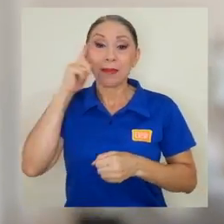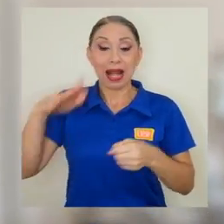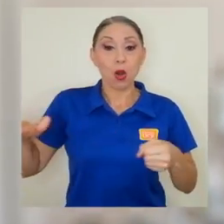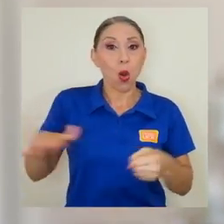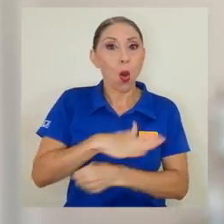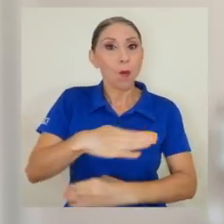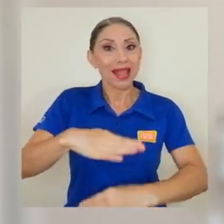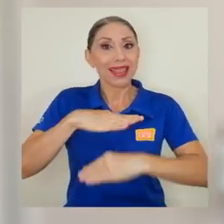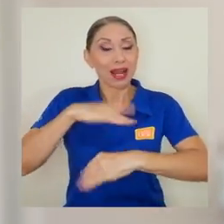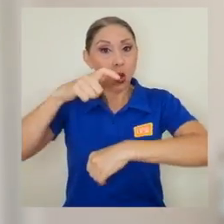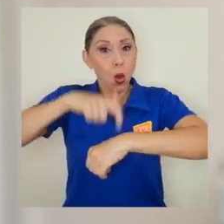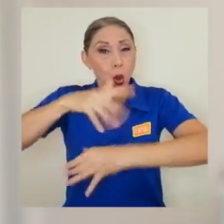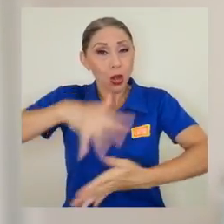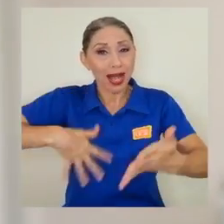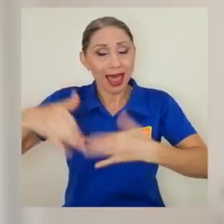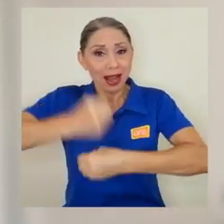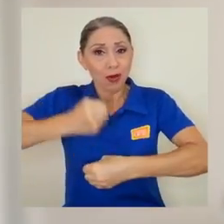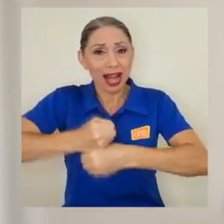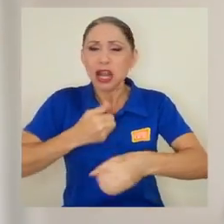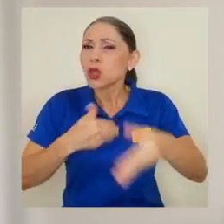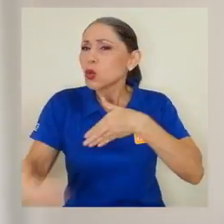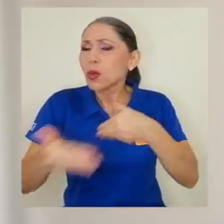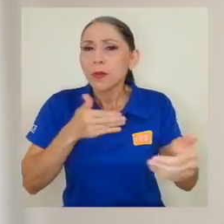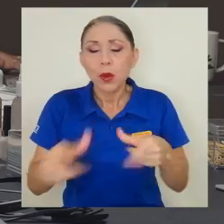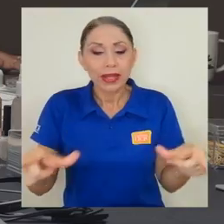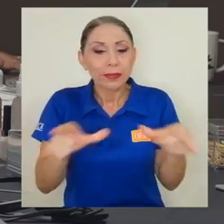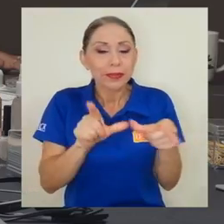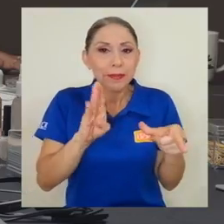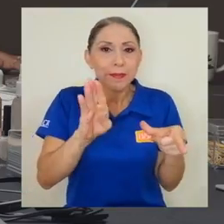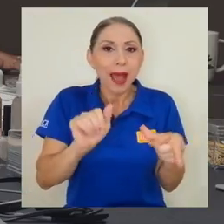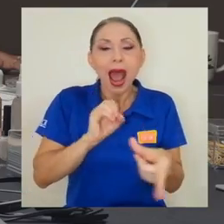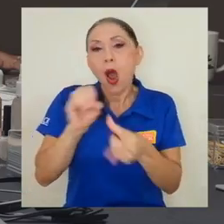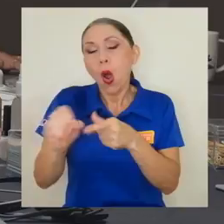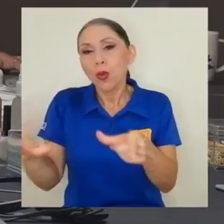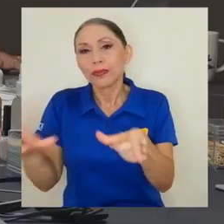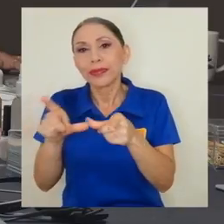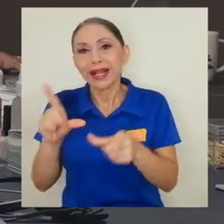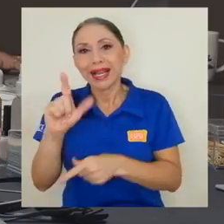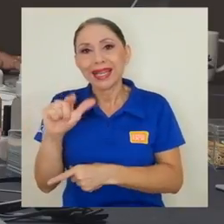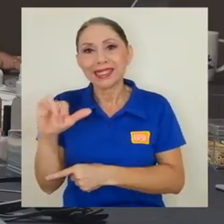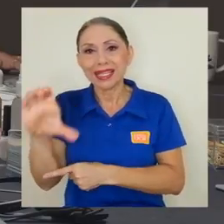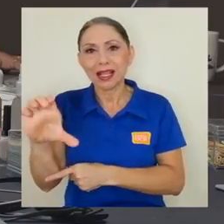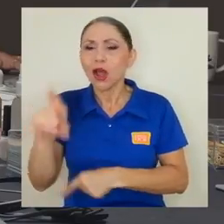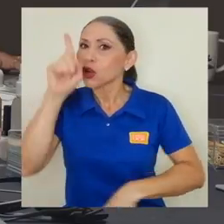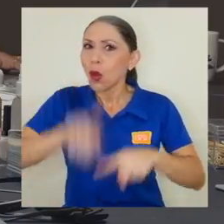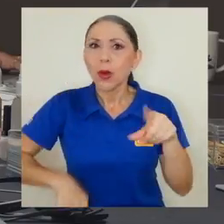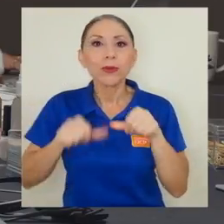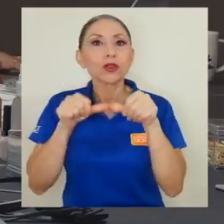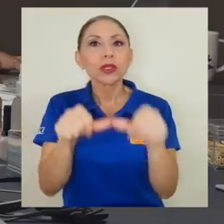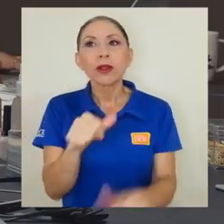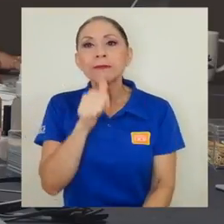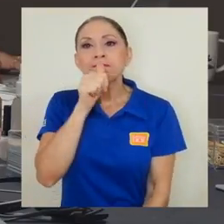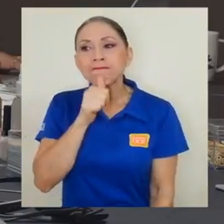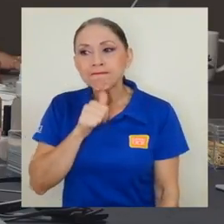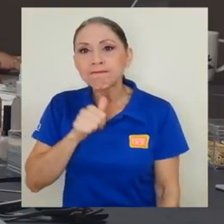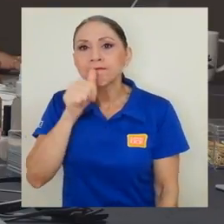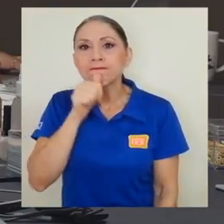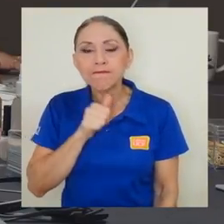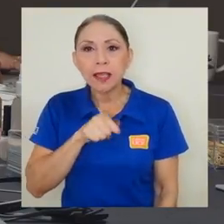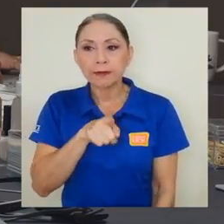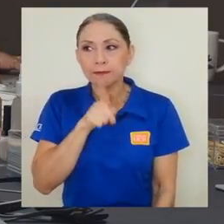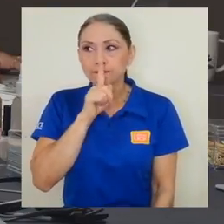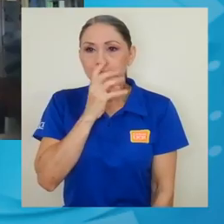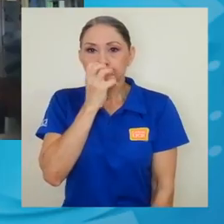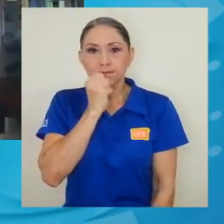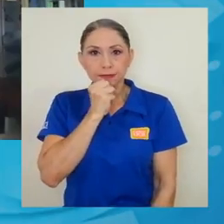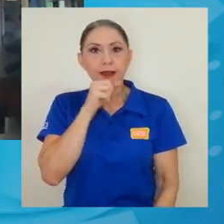sin importar si tienen un grado de bachillerato o licenciatura. No podemos seguir siendo tolerantes y silenciosos y silenciosas frente a